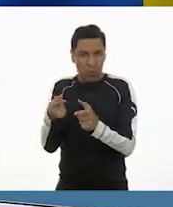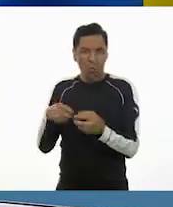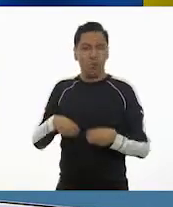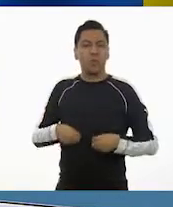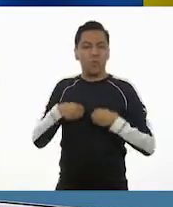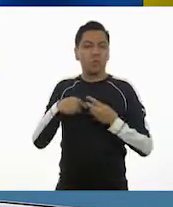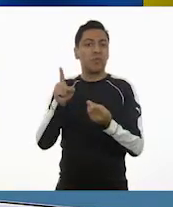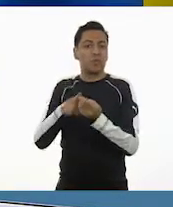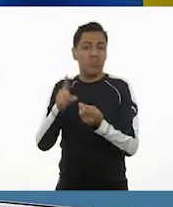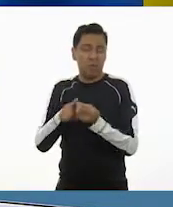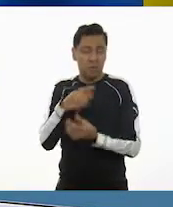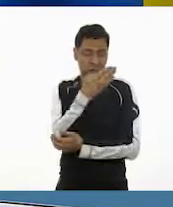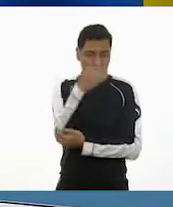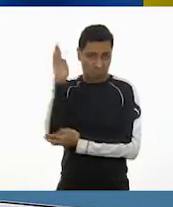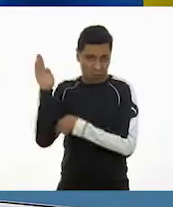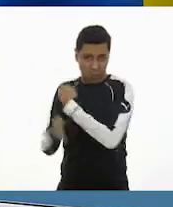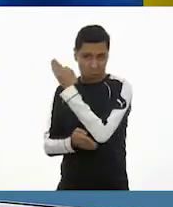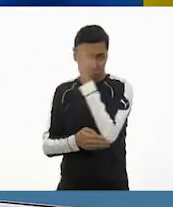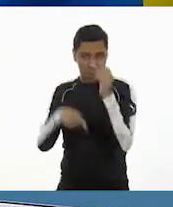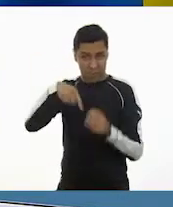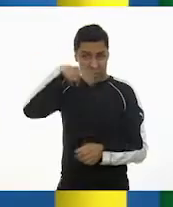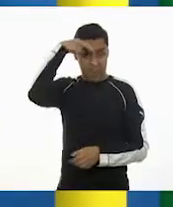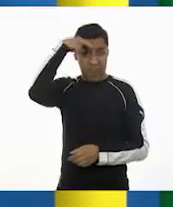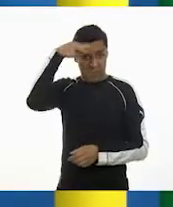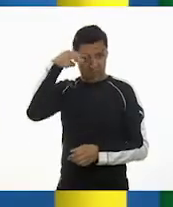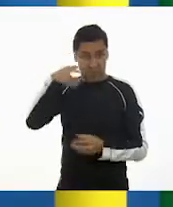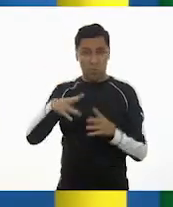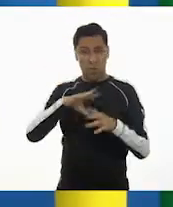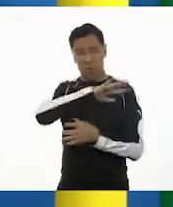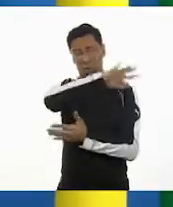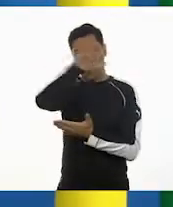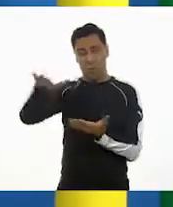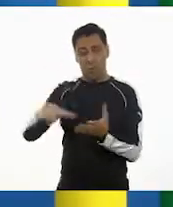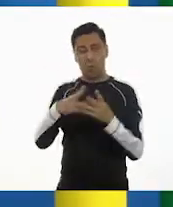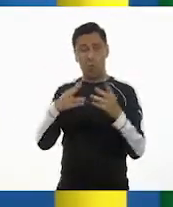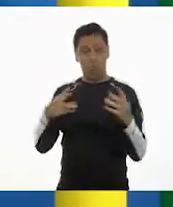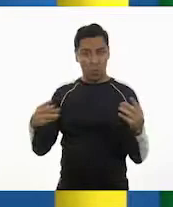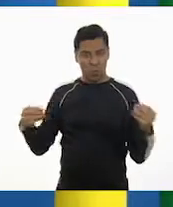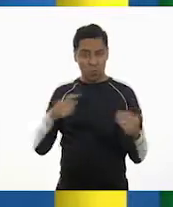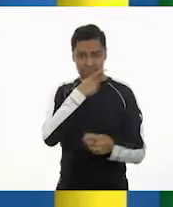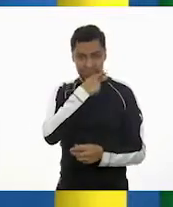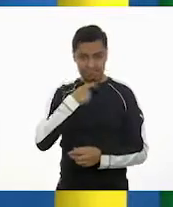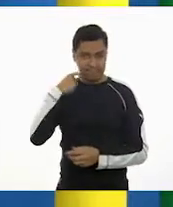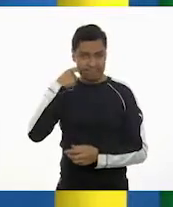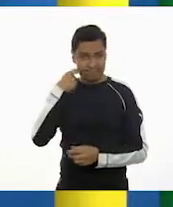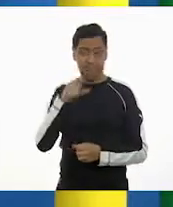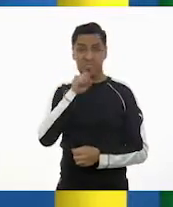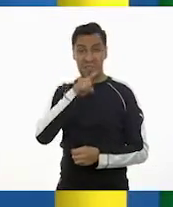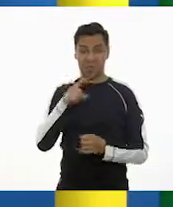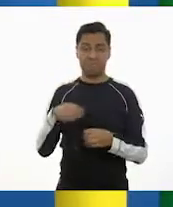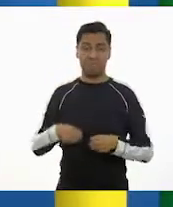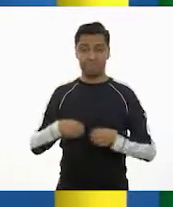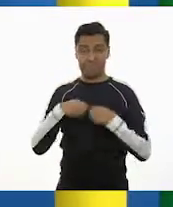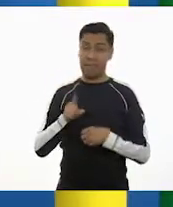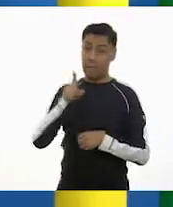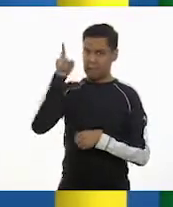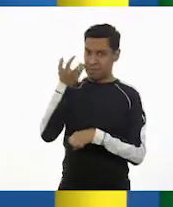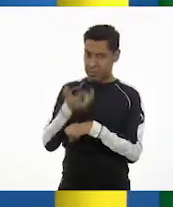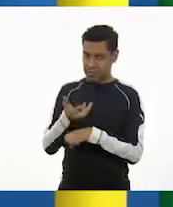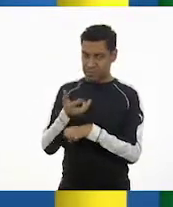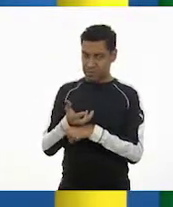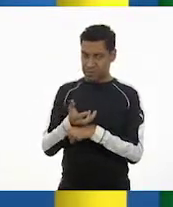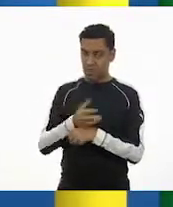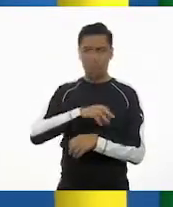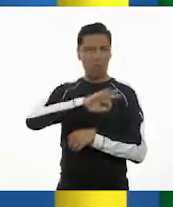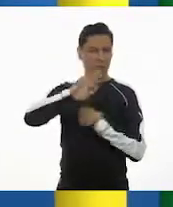o en los bosques de México y Estados Unidos. Definitivamente. Todos los esfuerzos son importantes en el cuidado de